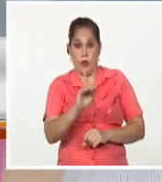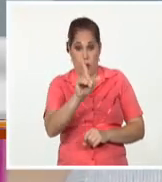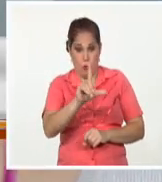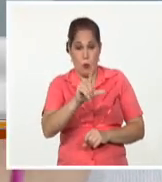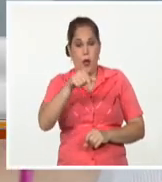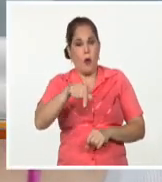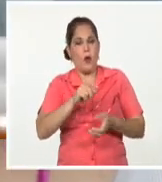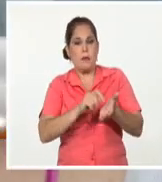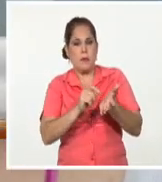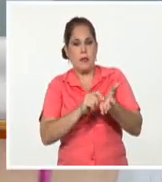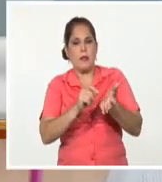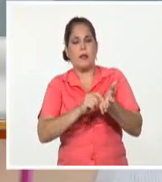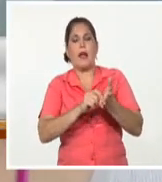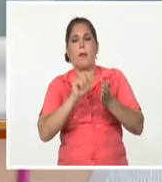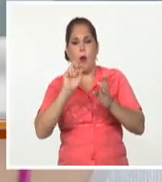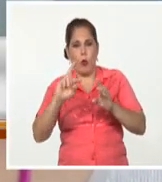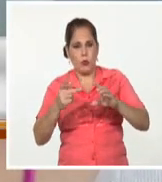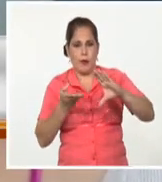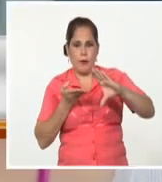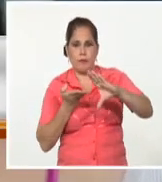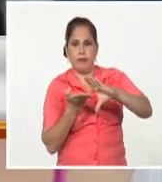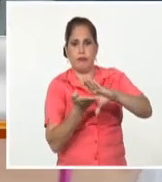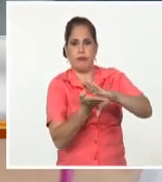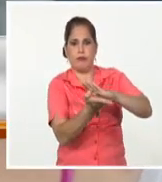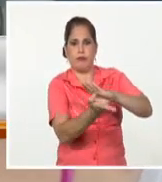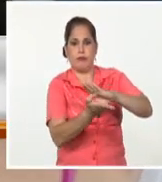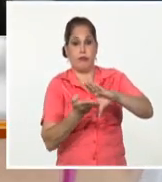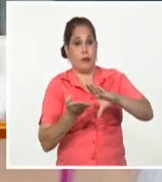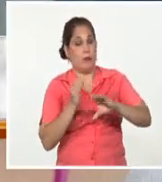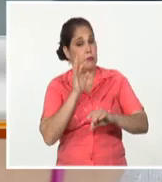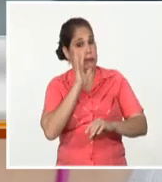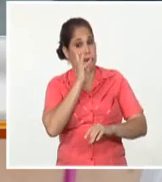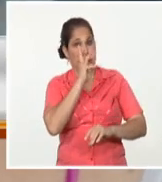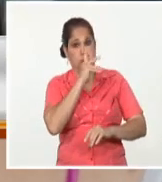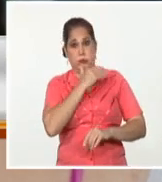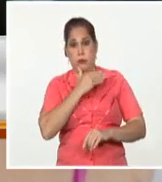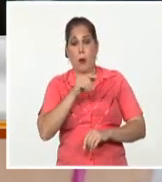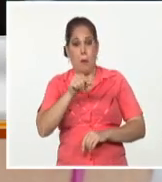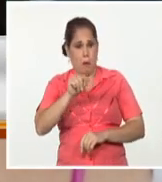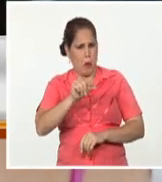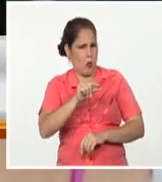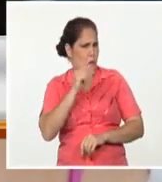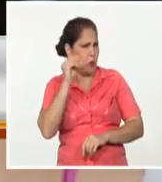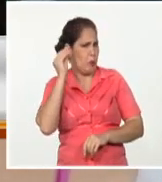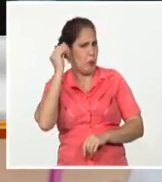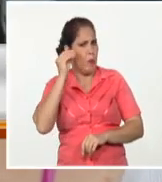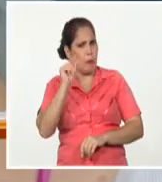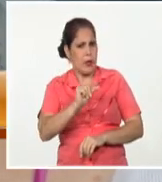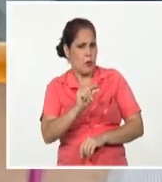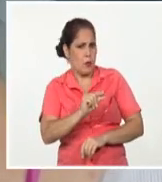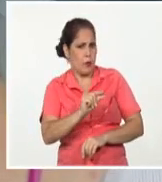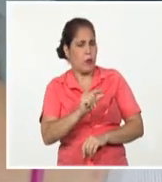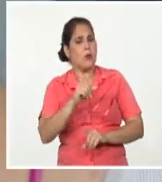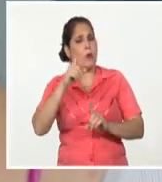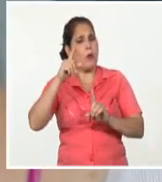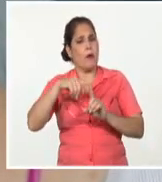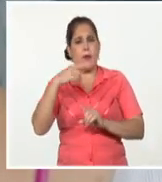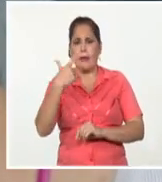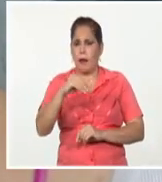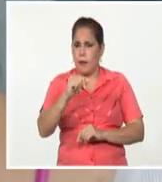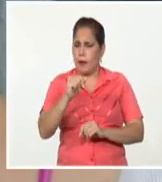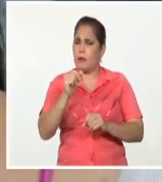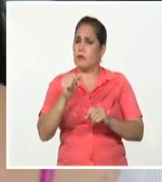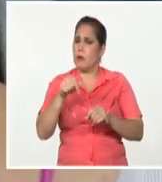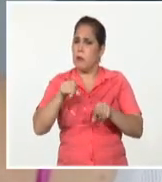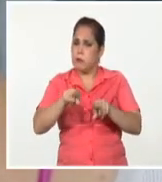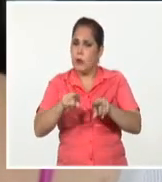me citaron para hacerme el examen. Maravilloso. Ya pronto creo que me van a hacer las terapias porque creo que